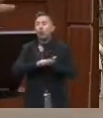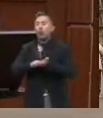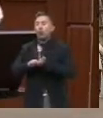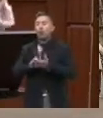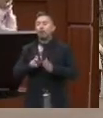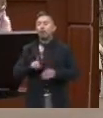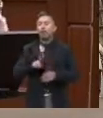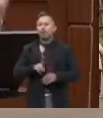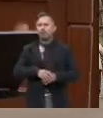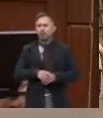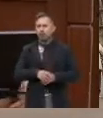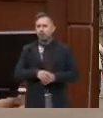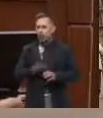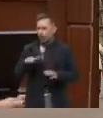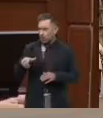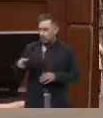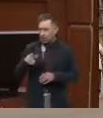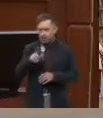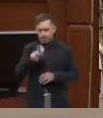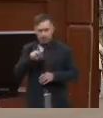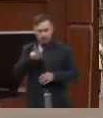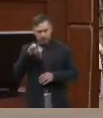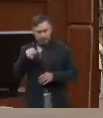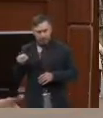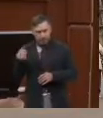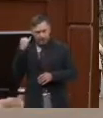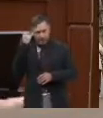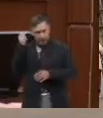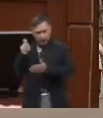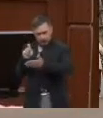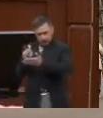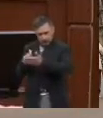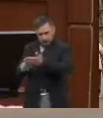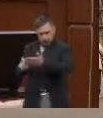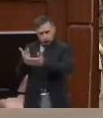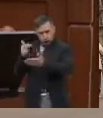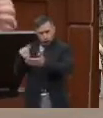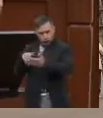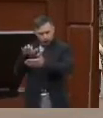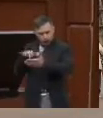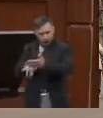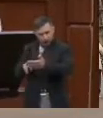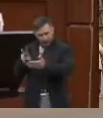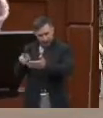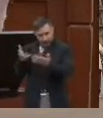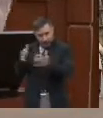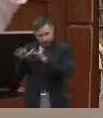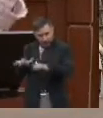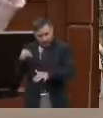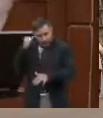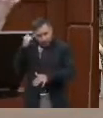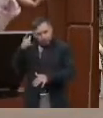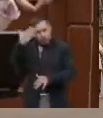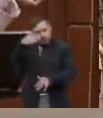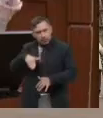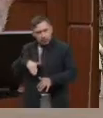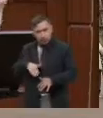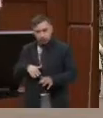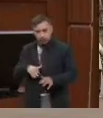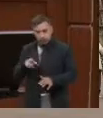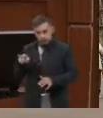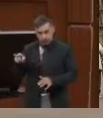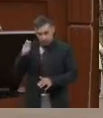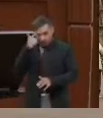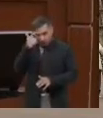guión realmente lo hizo el Partido Verde? Pues es que si no lo hizo el Partido Verde, lo cierto es que si los influencers